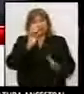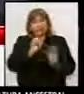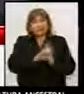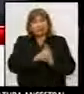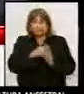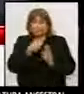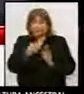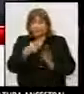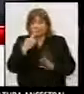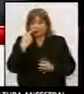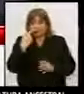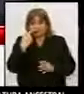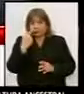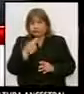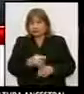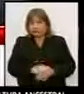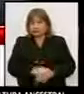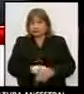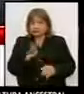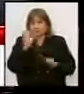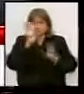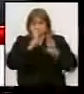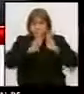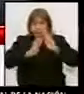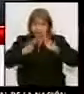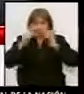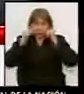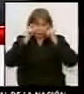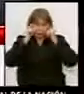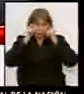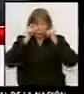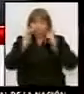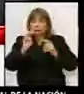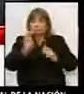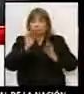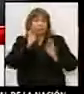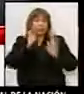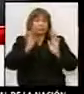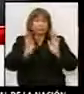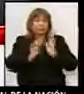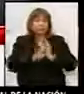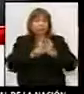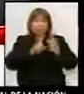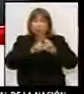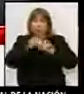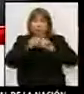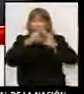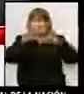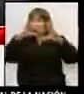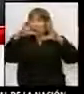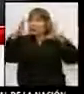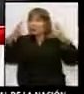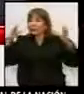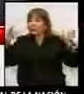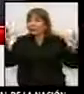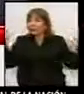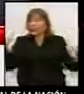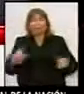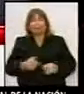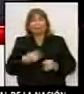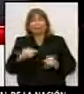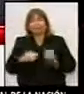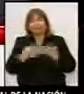llamar la atención, y es un modelo que me preocupa, porque el modelo de la estrella del crecimiento del país, que es el modelo de